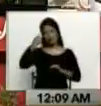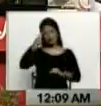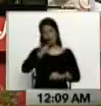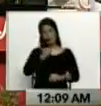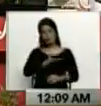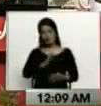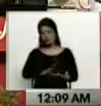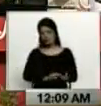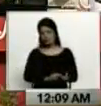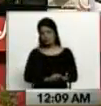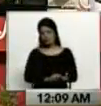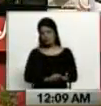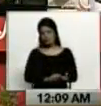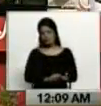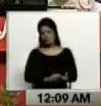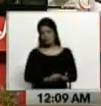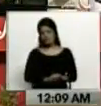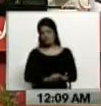pantallero